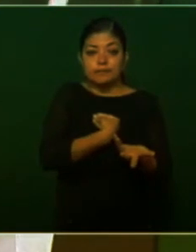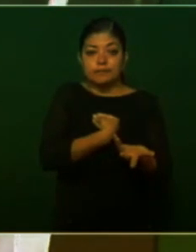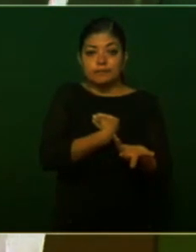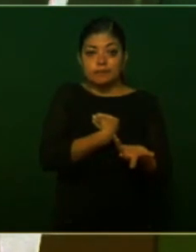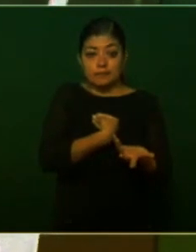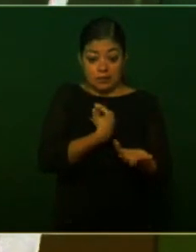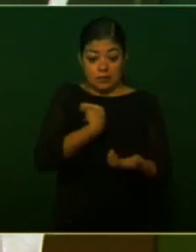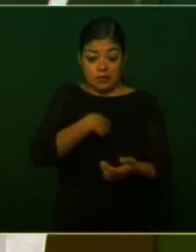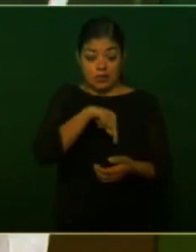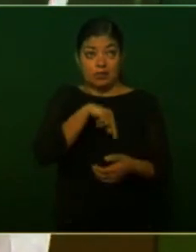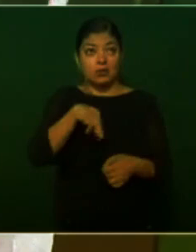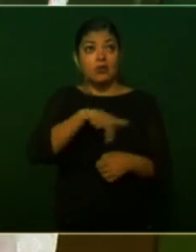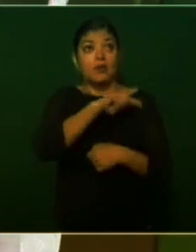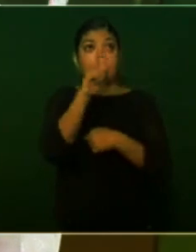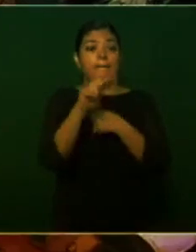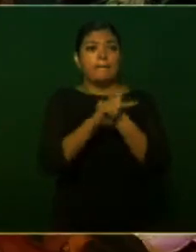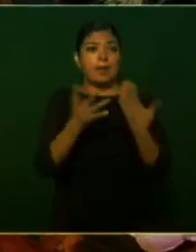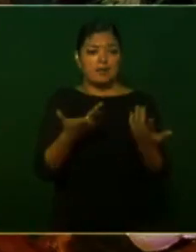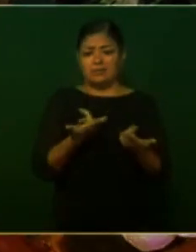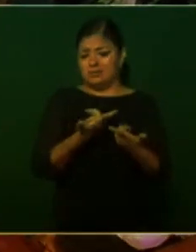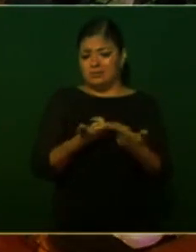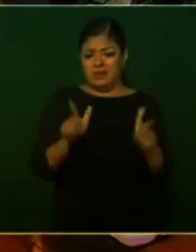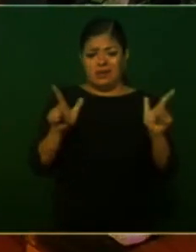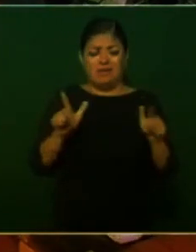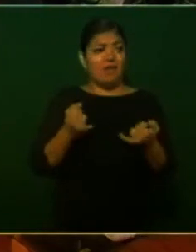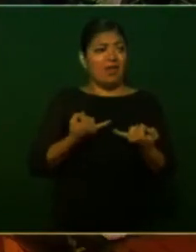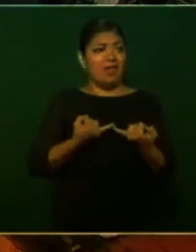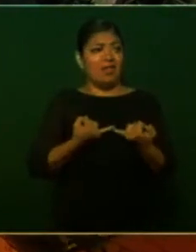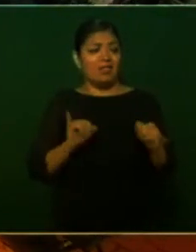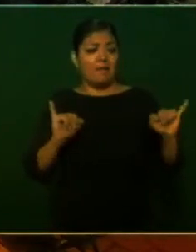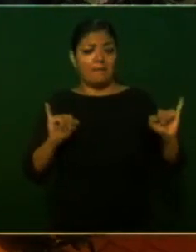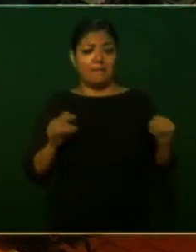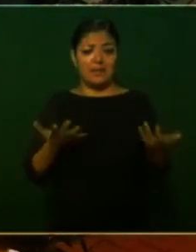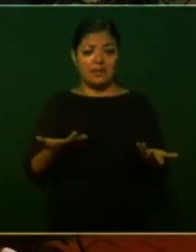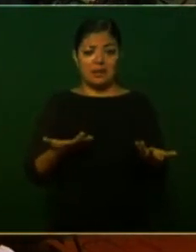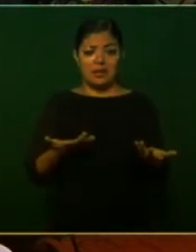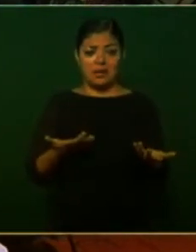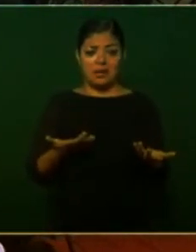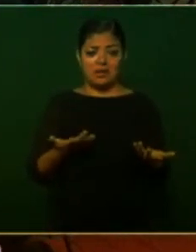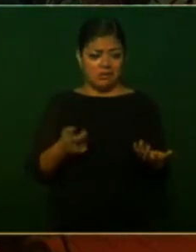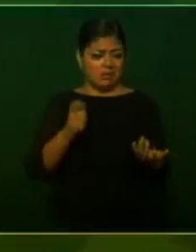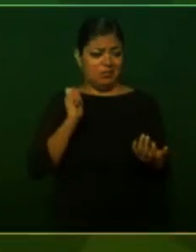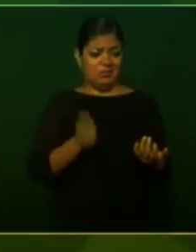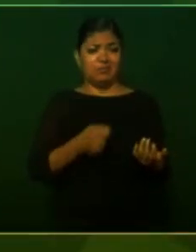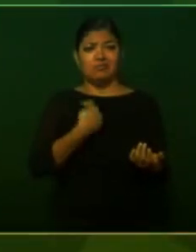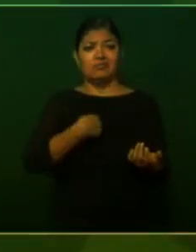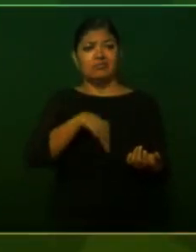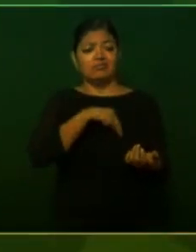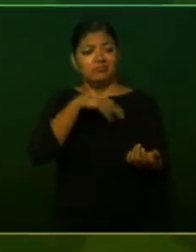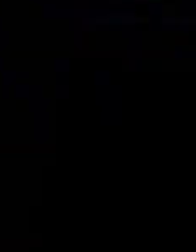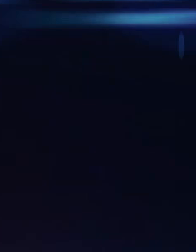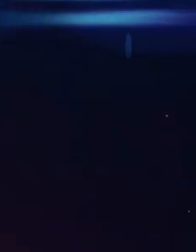de que somos un país independiente, libre, soberano,